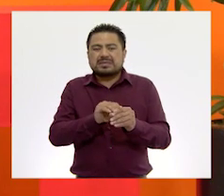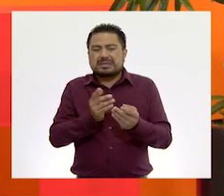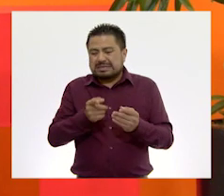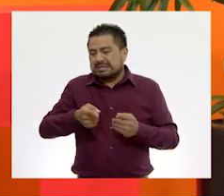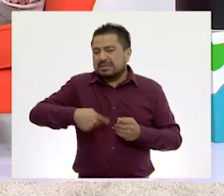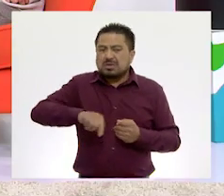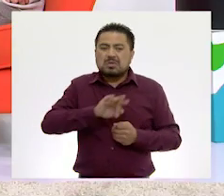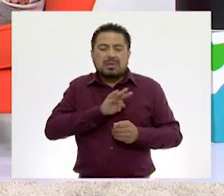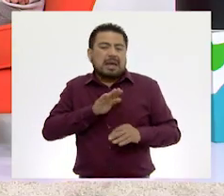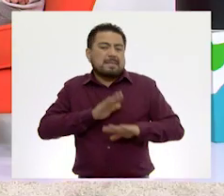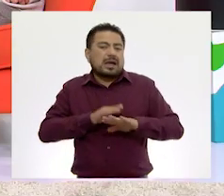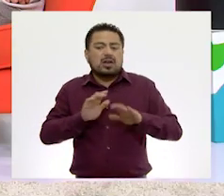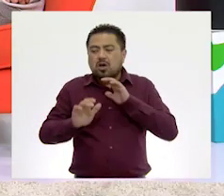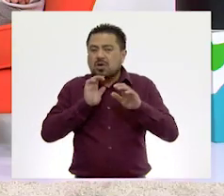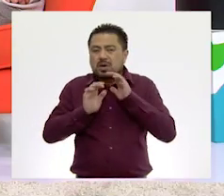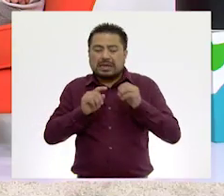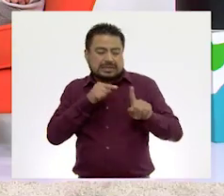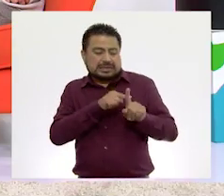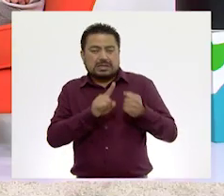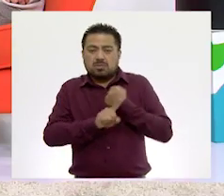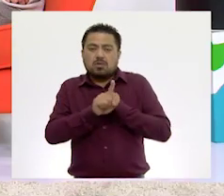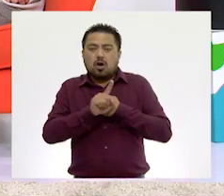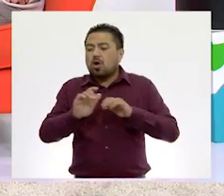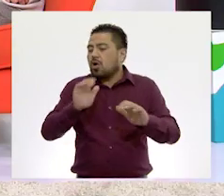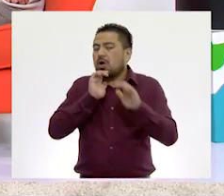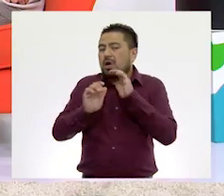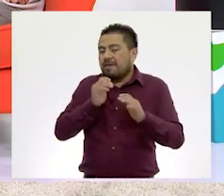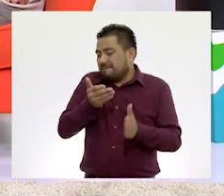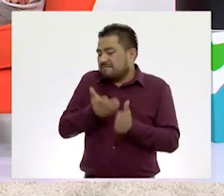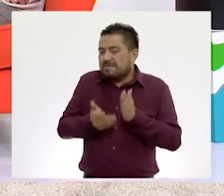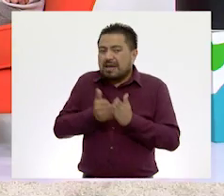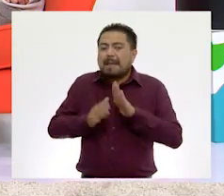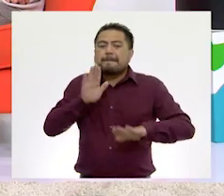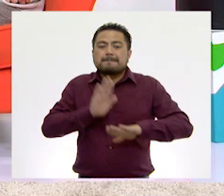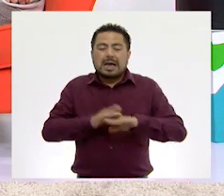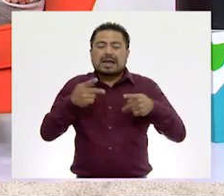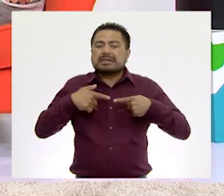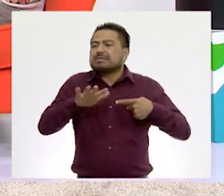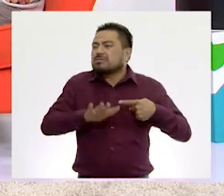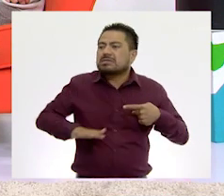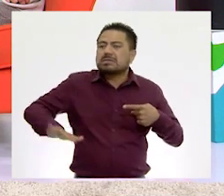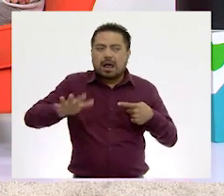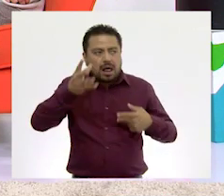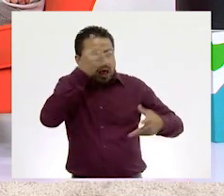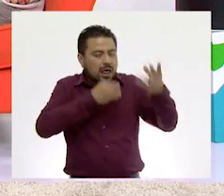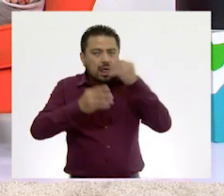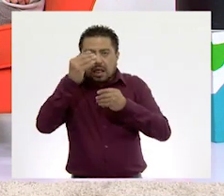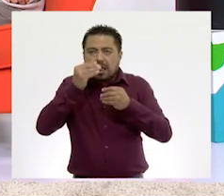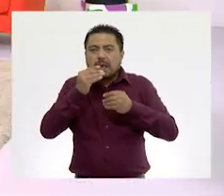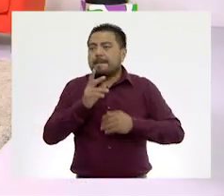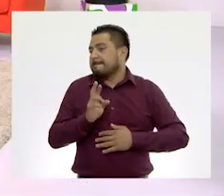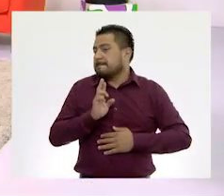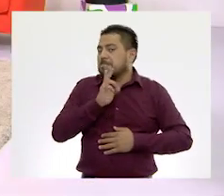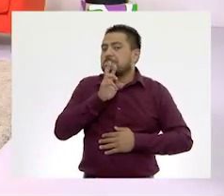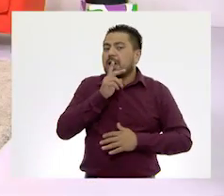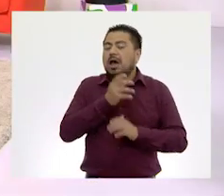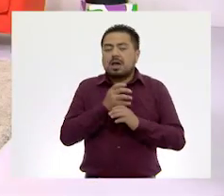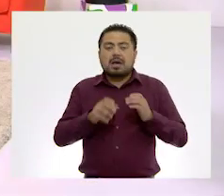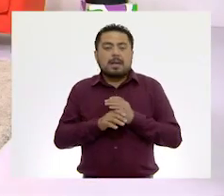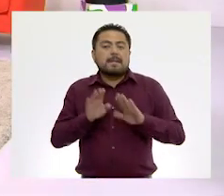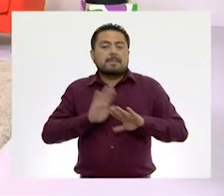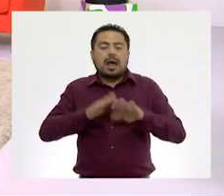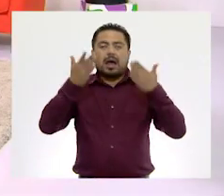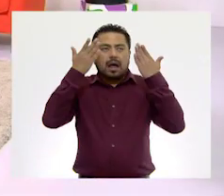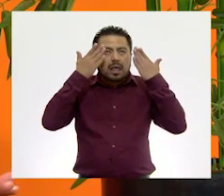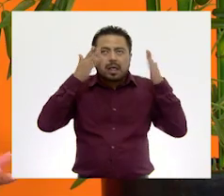mejor comunicados. Ese es un problema de comunicación que ellos tienen. Y si más gente supiera lengua de señas, mejor estarían ellos. Más puertas